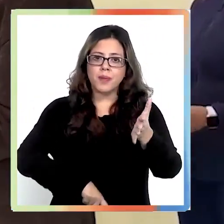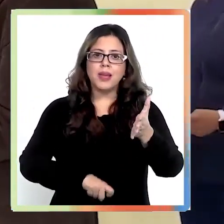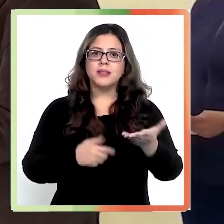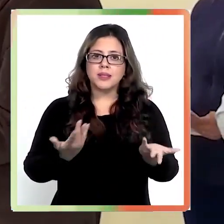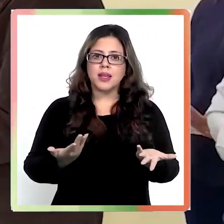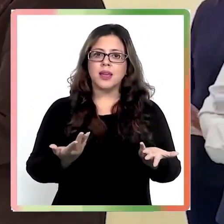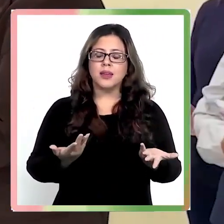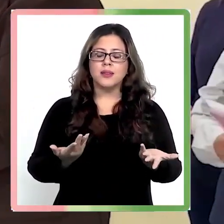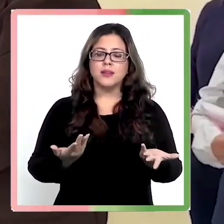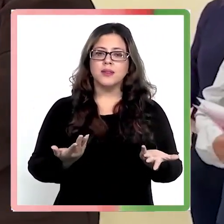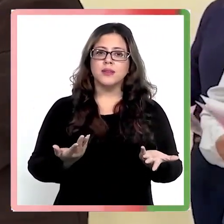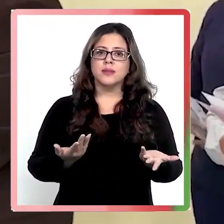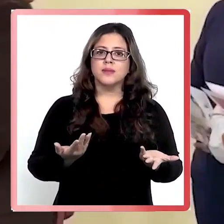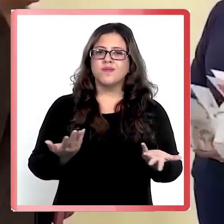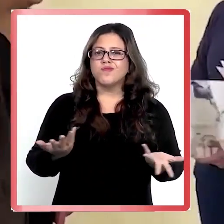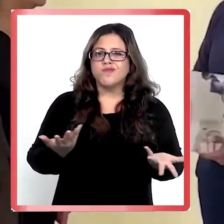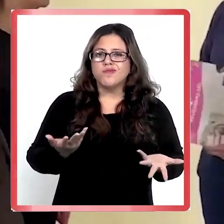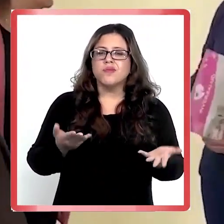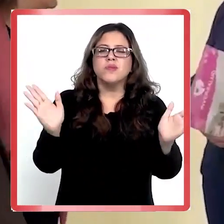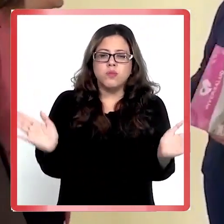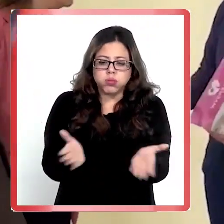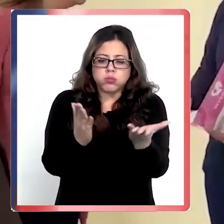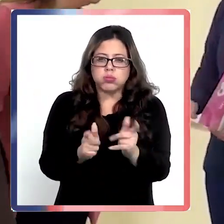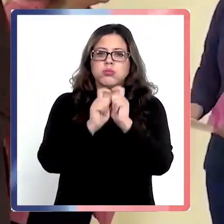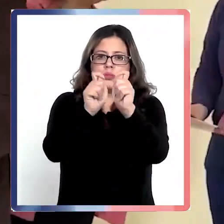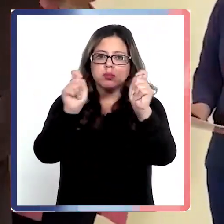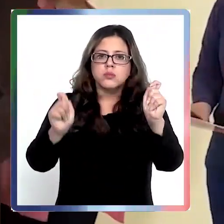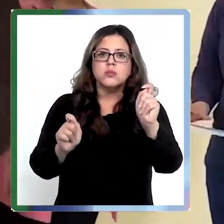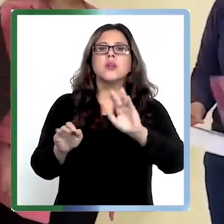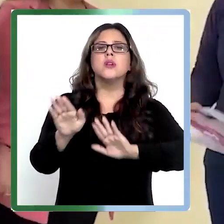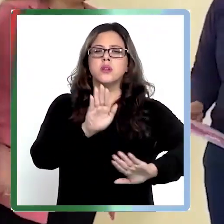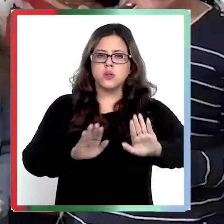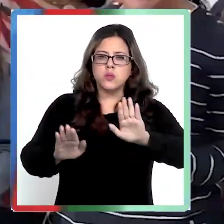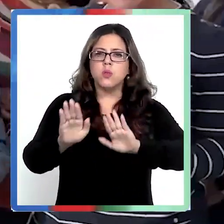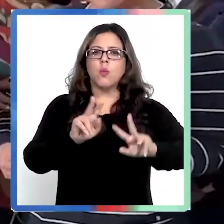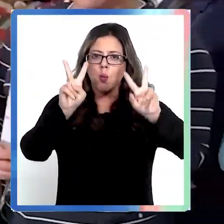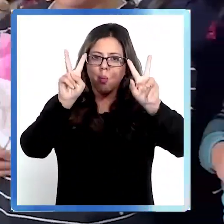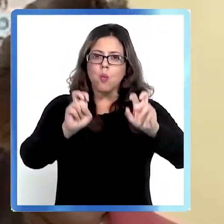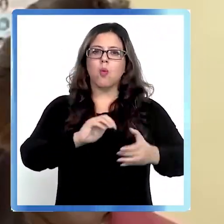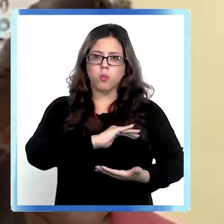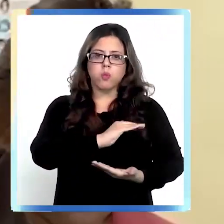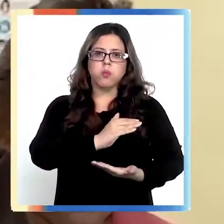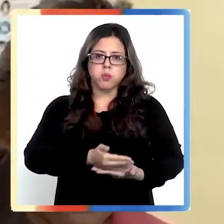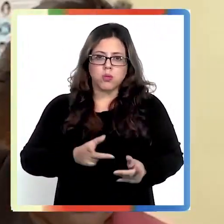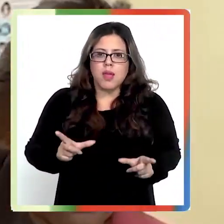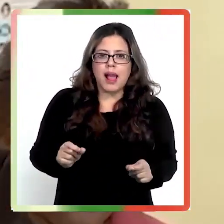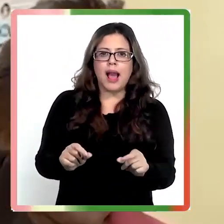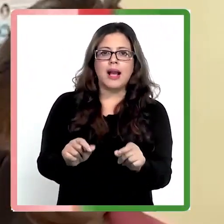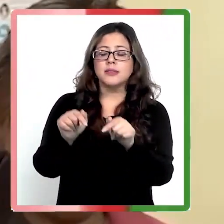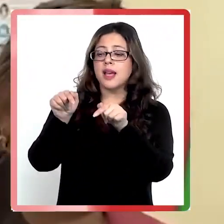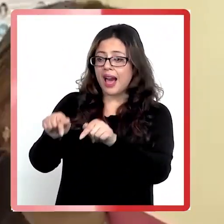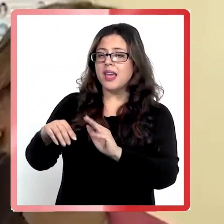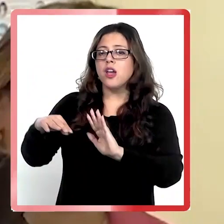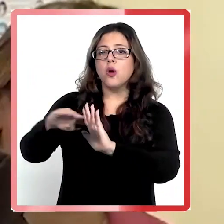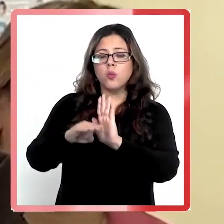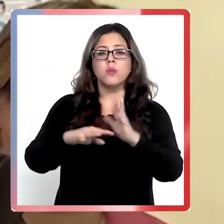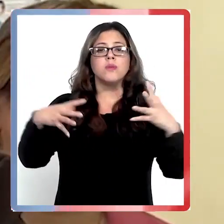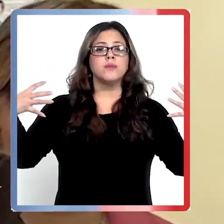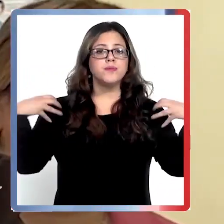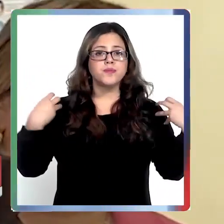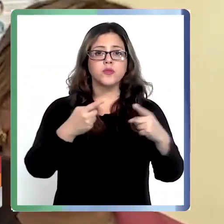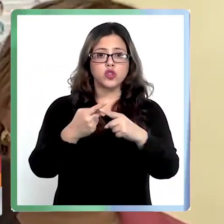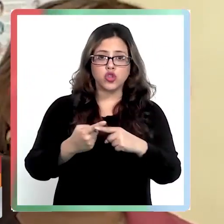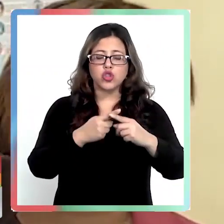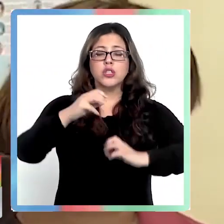en que efectivamente lo que hacemos es impulsar la campaña de prevención del cáncer de mama. Hemos querido otorgar un programa de